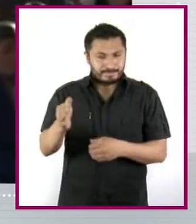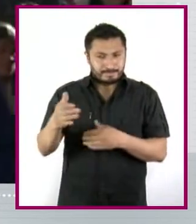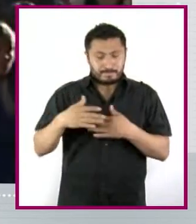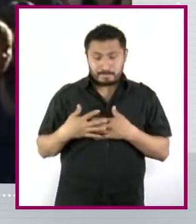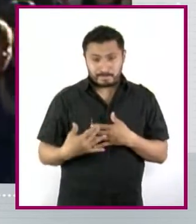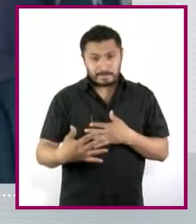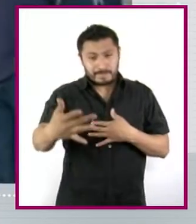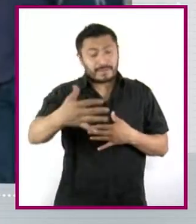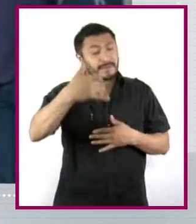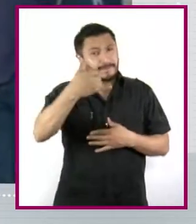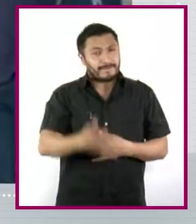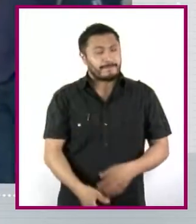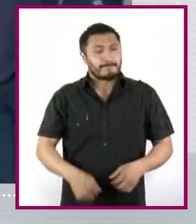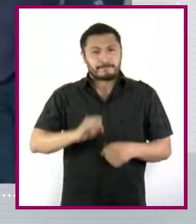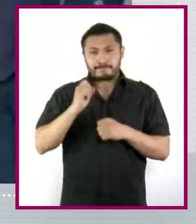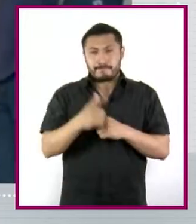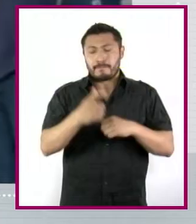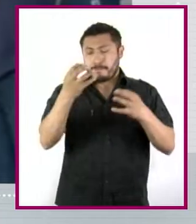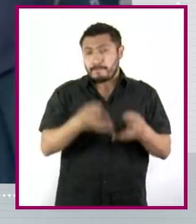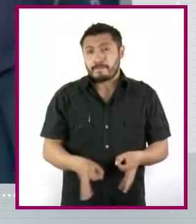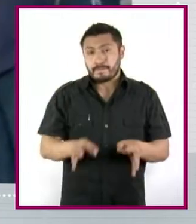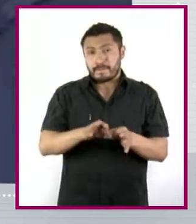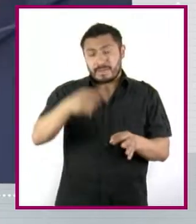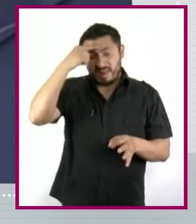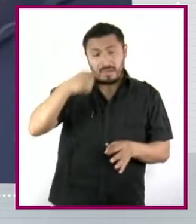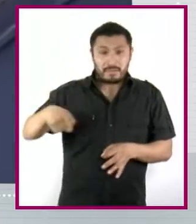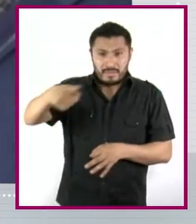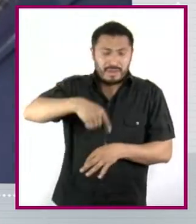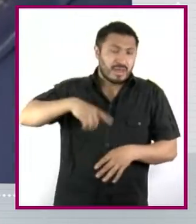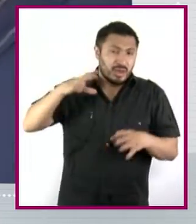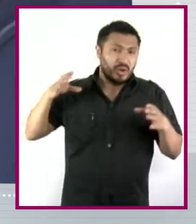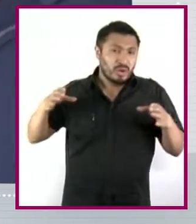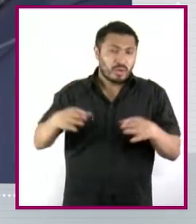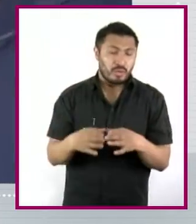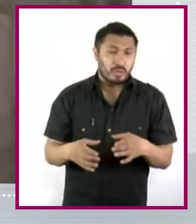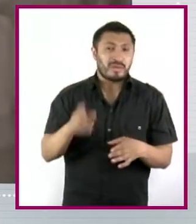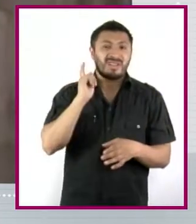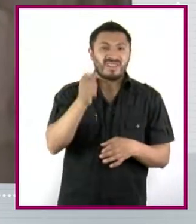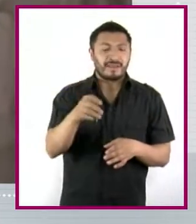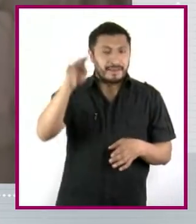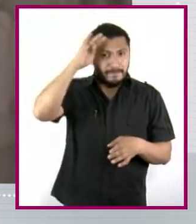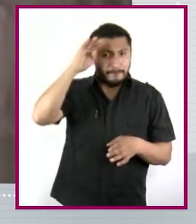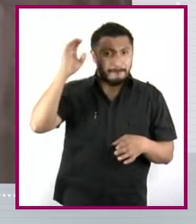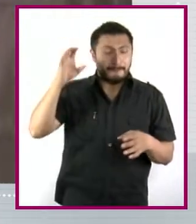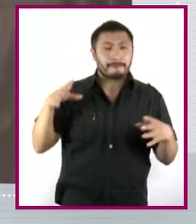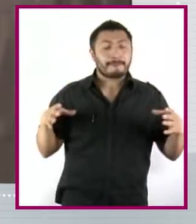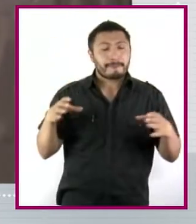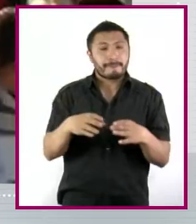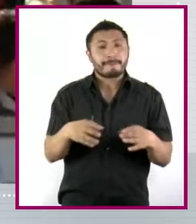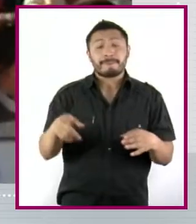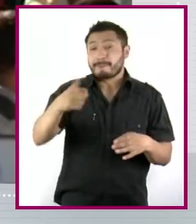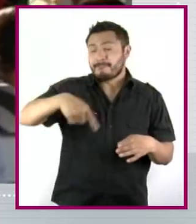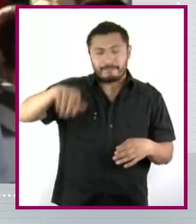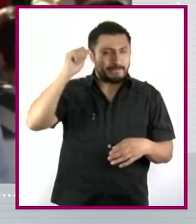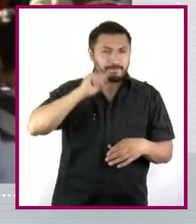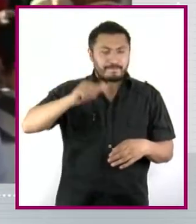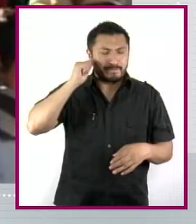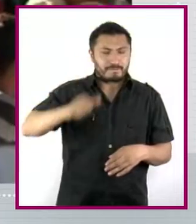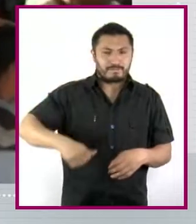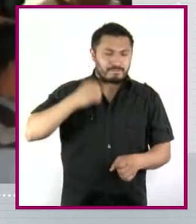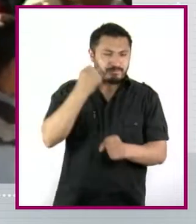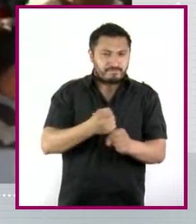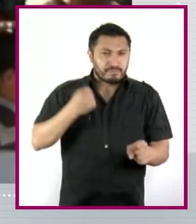algo que es muy, muy importante para ellos, el pensamiento colectivo. Ellos siempre insisten que primero